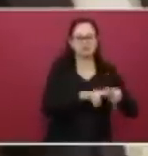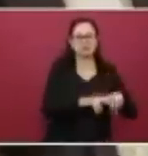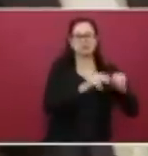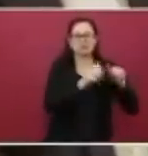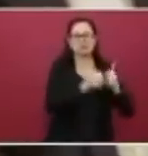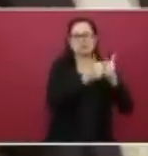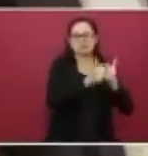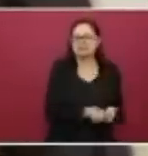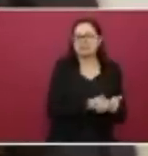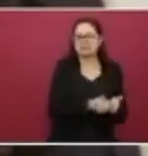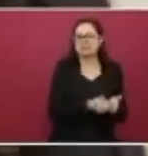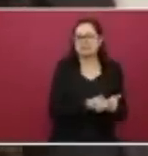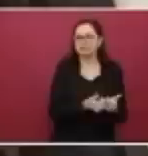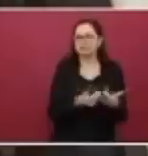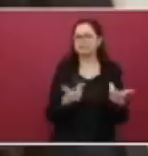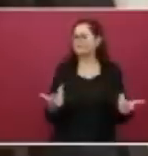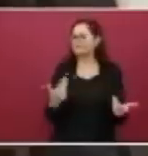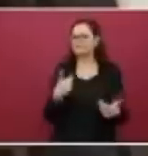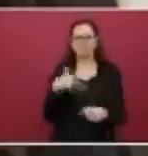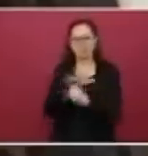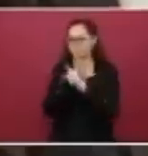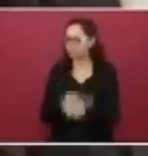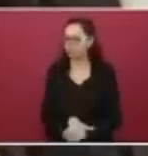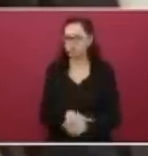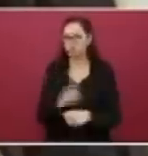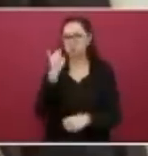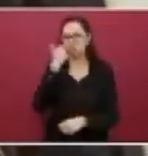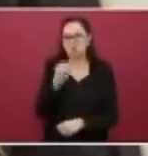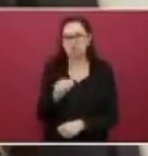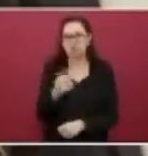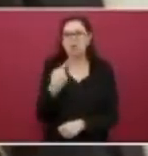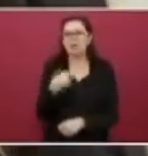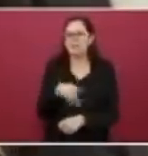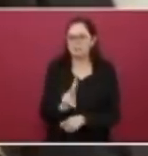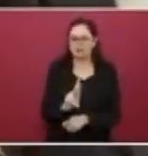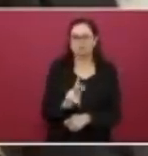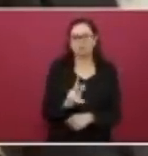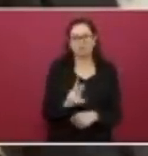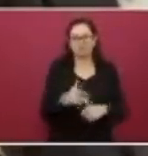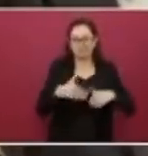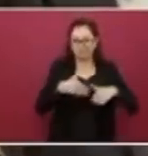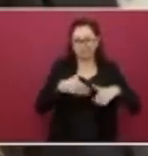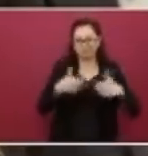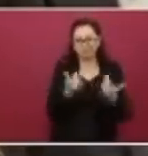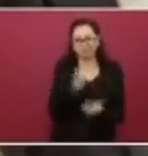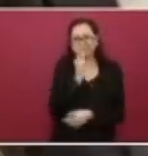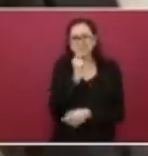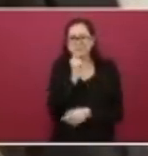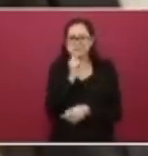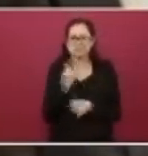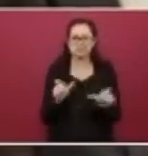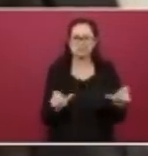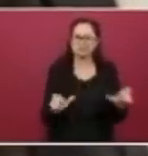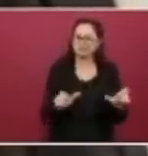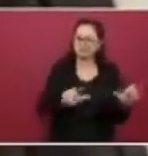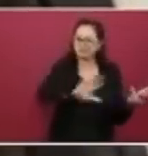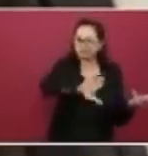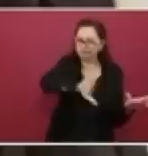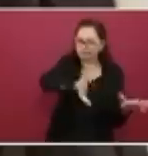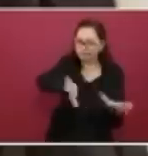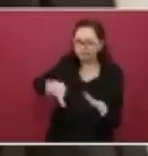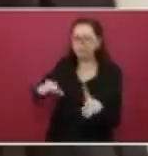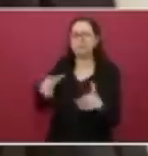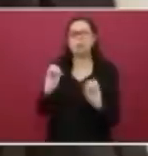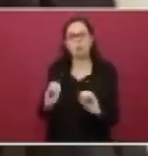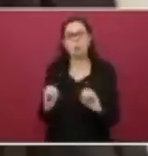estamos a favor de la represión pero si a favor de que hubiera un despliegue policiaco o que aumentaran las mesas